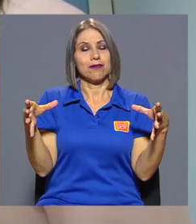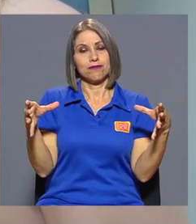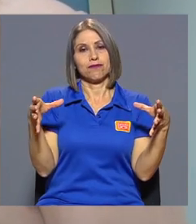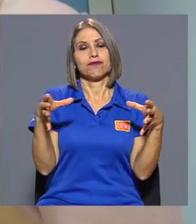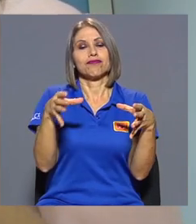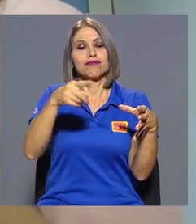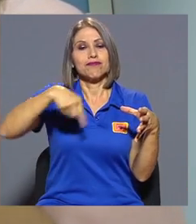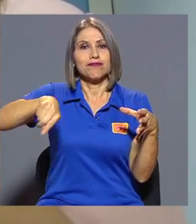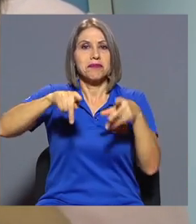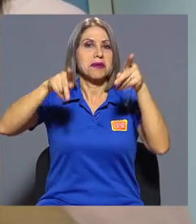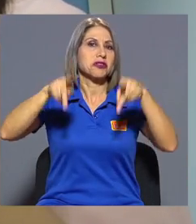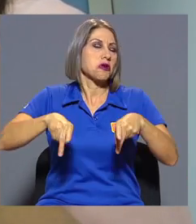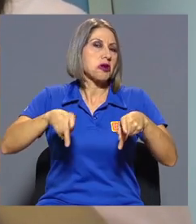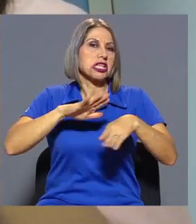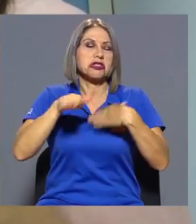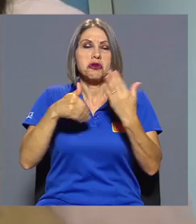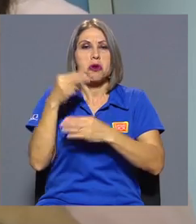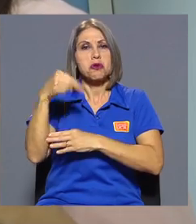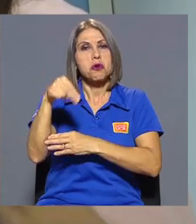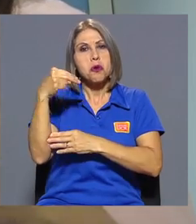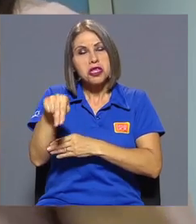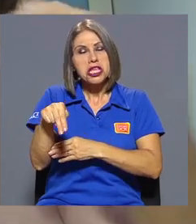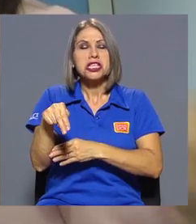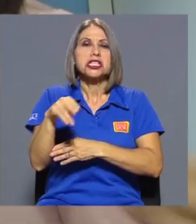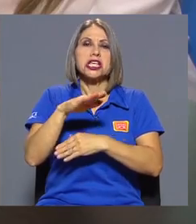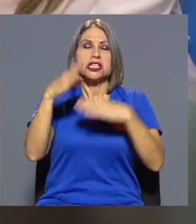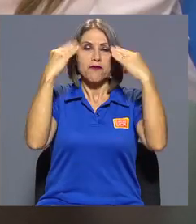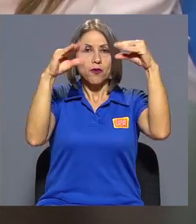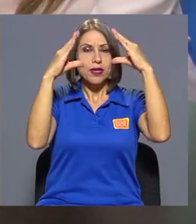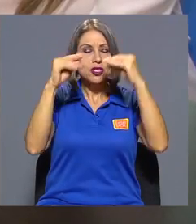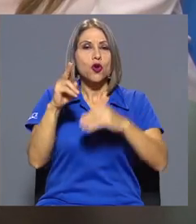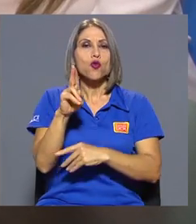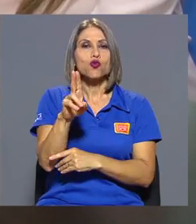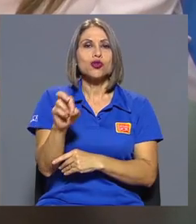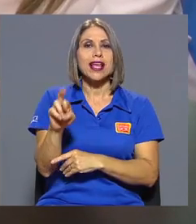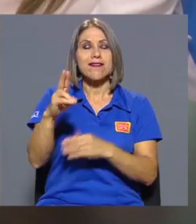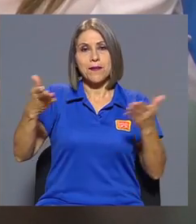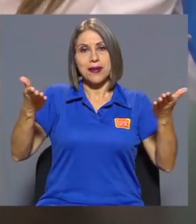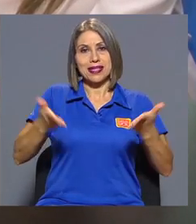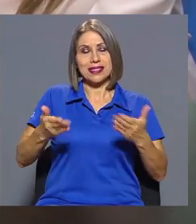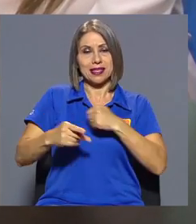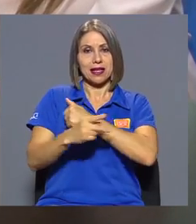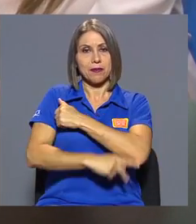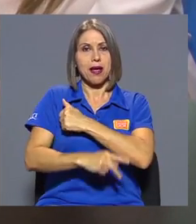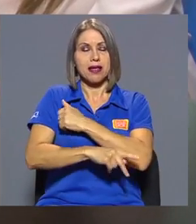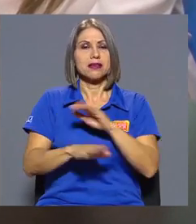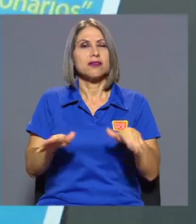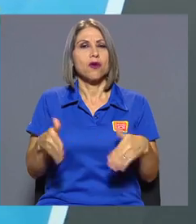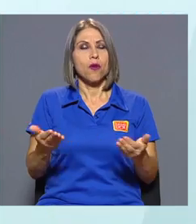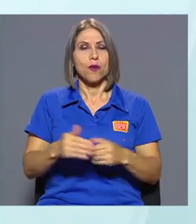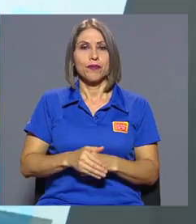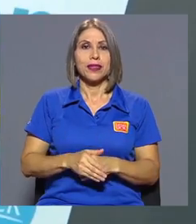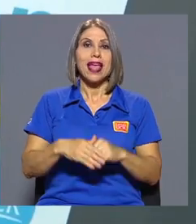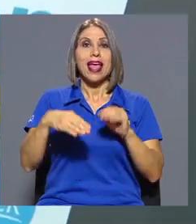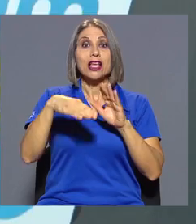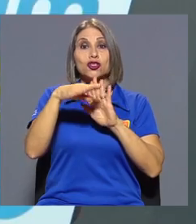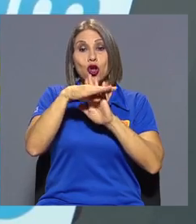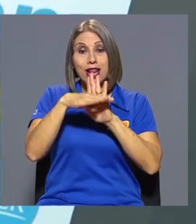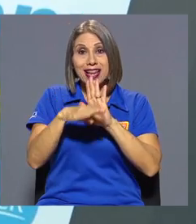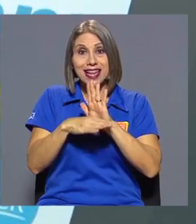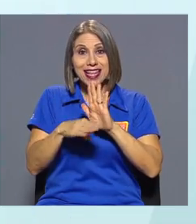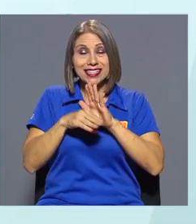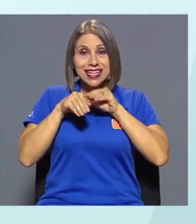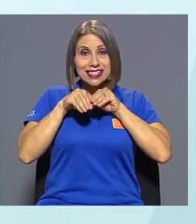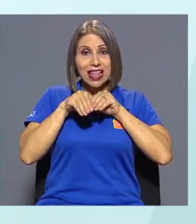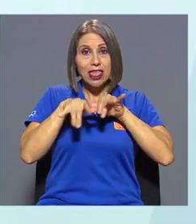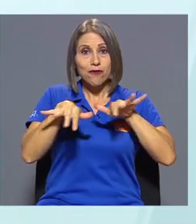notas y noticias que tienen que ver con la UCR, cómo está presente a nivel país. Se trata de listas de